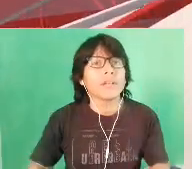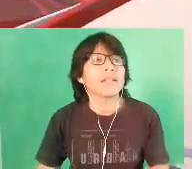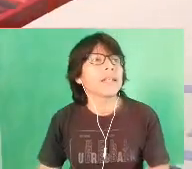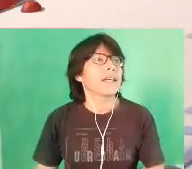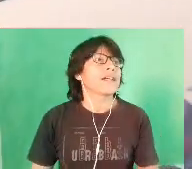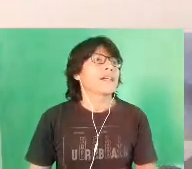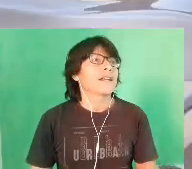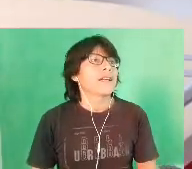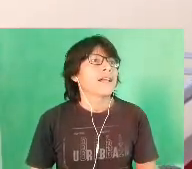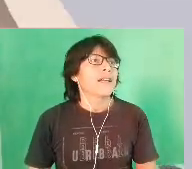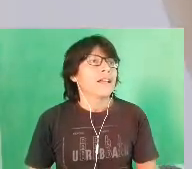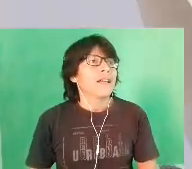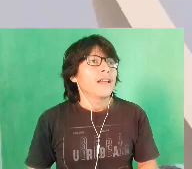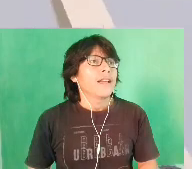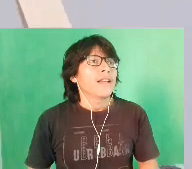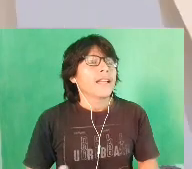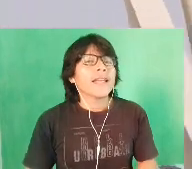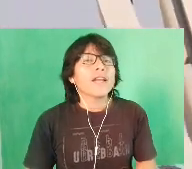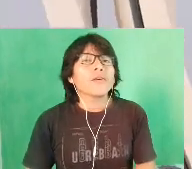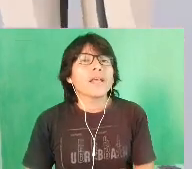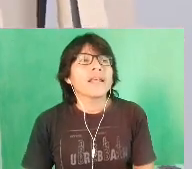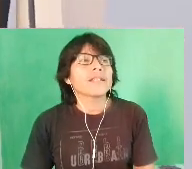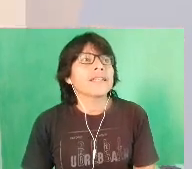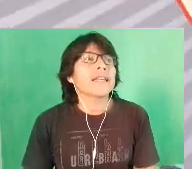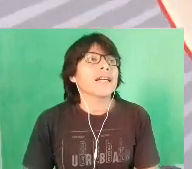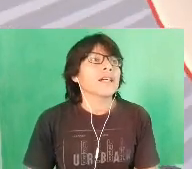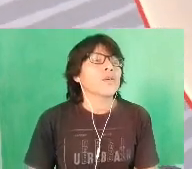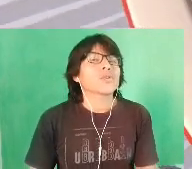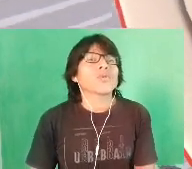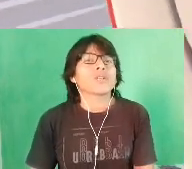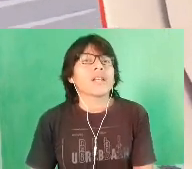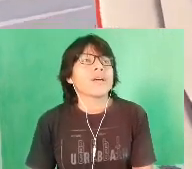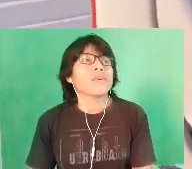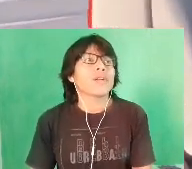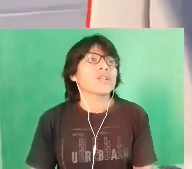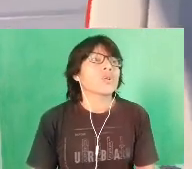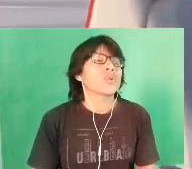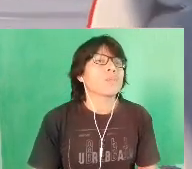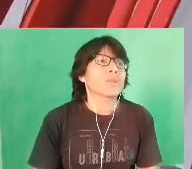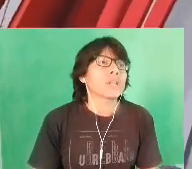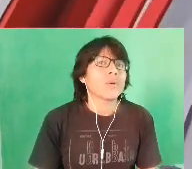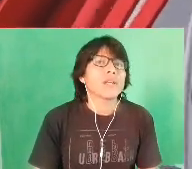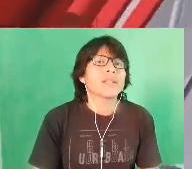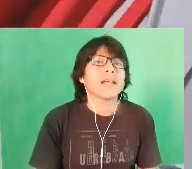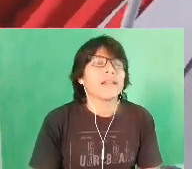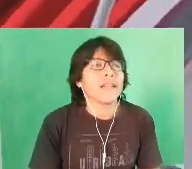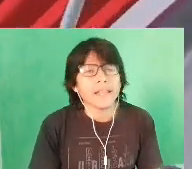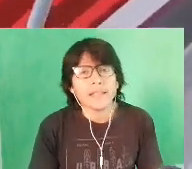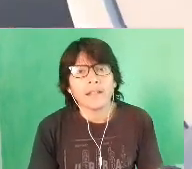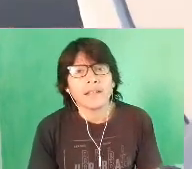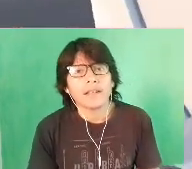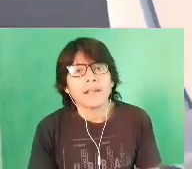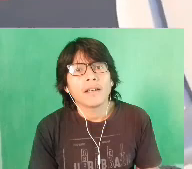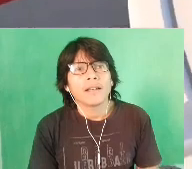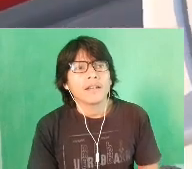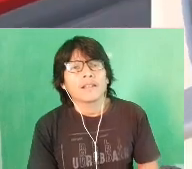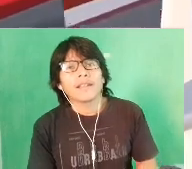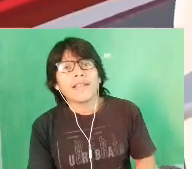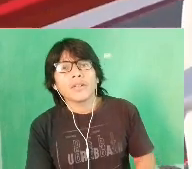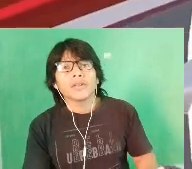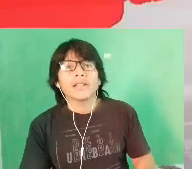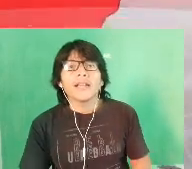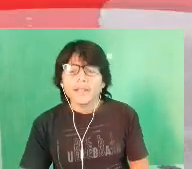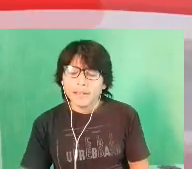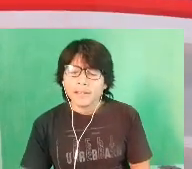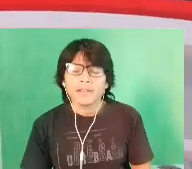en su cabecita. ¿Qué era lo que decían los conservadores, los opositores, la derecha,